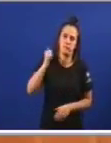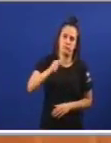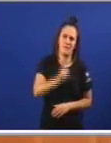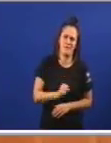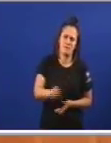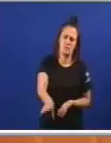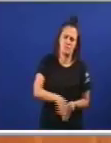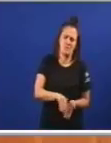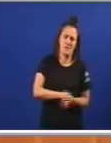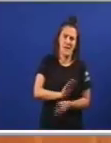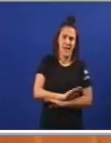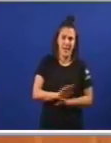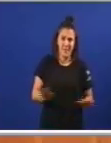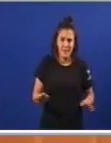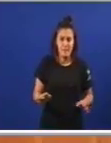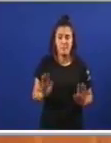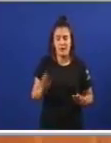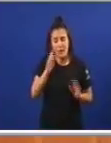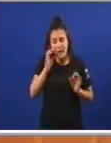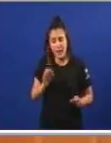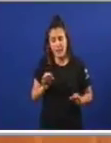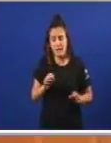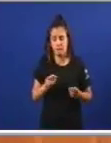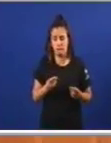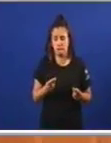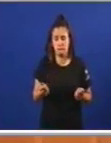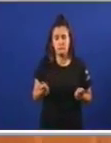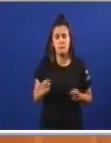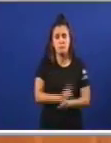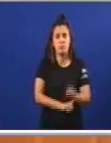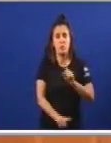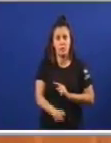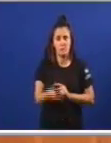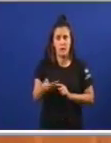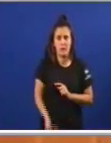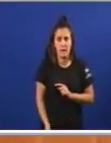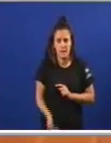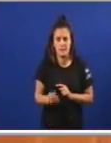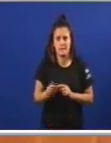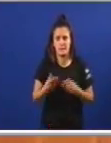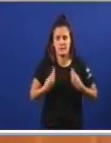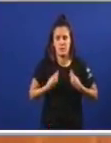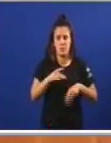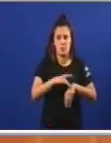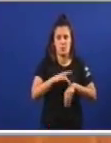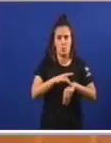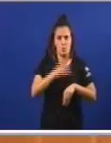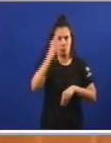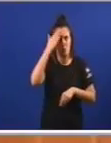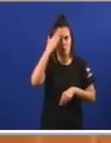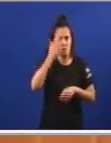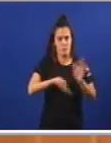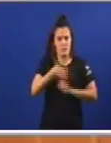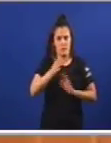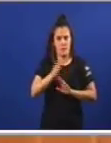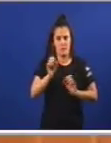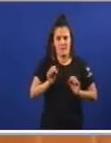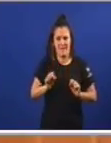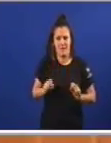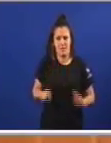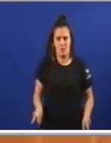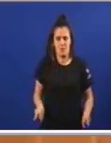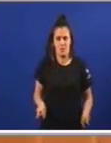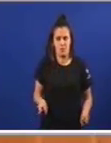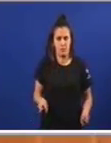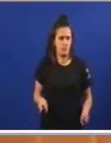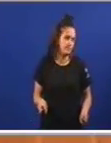desta situación, sino que o deterioro franco da saúde mental en Galicia vai progresando a medida que pasa o tempo. Os